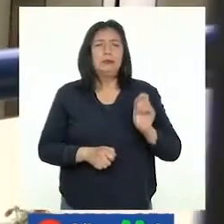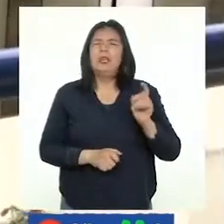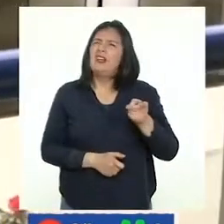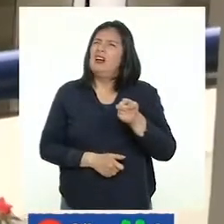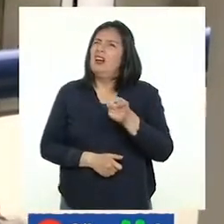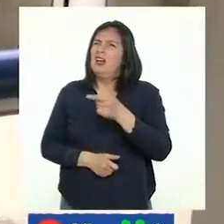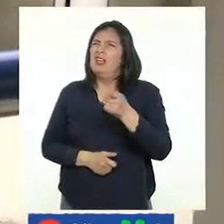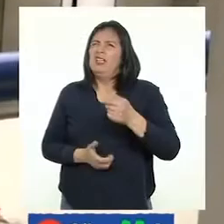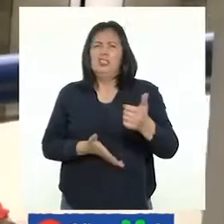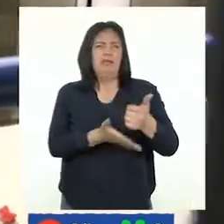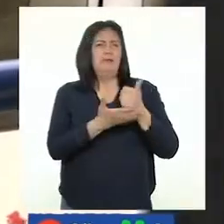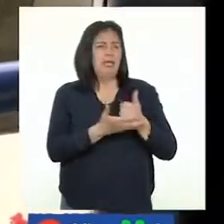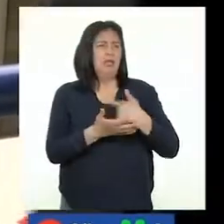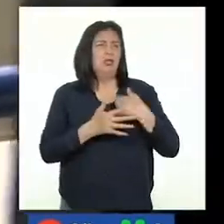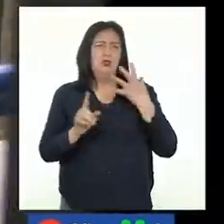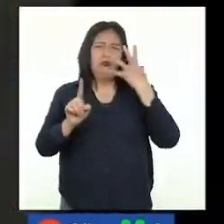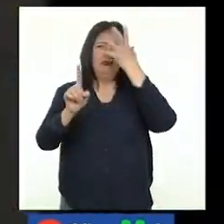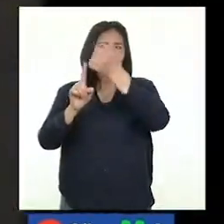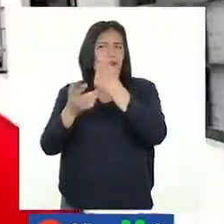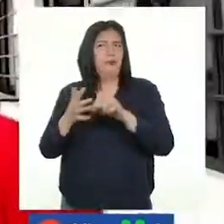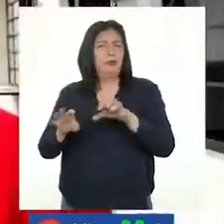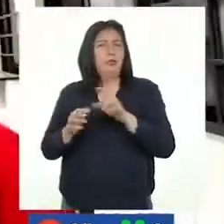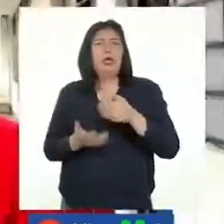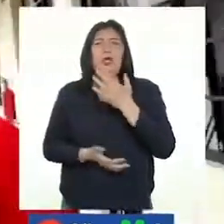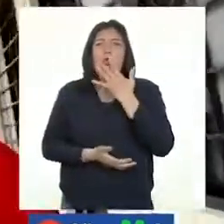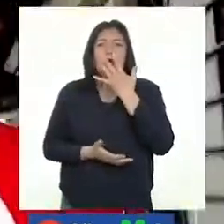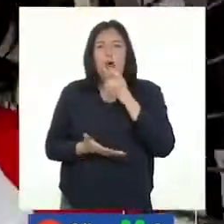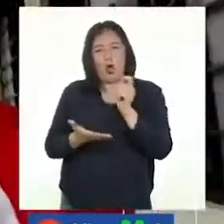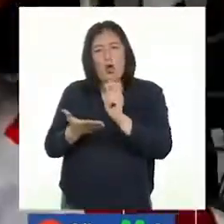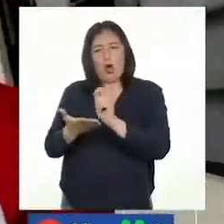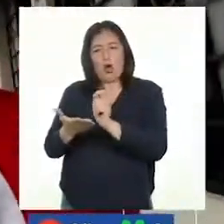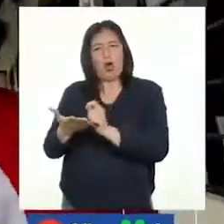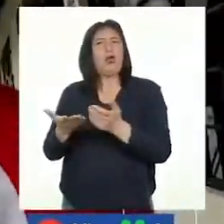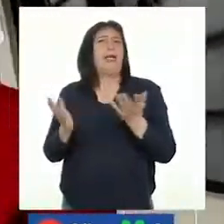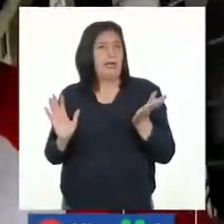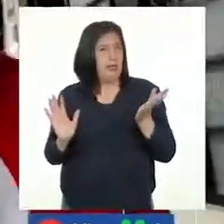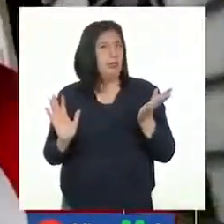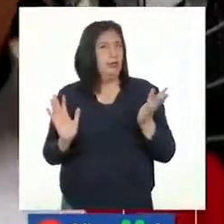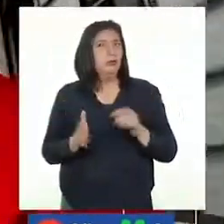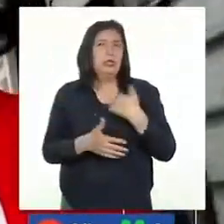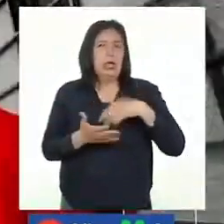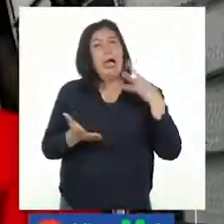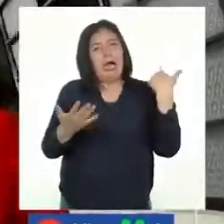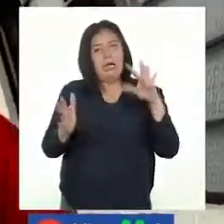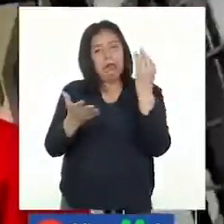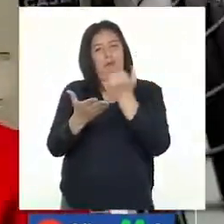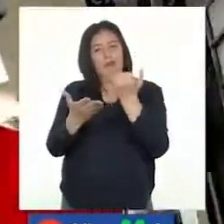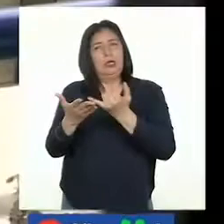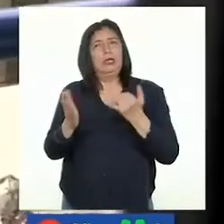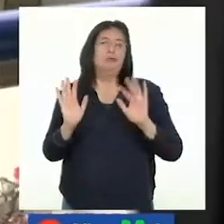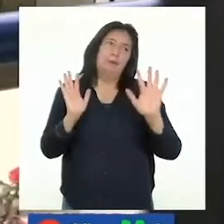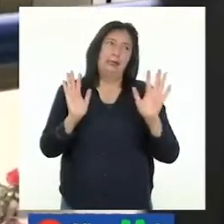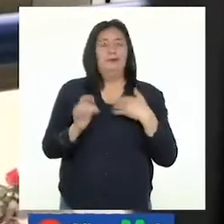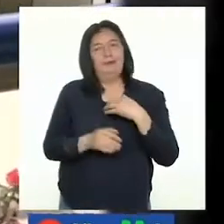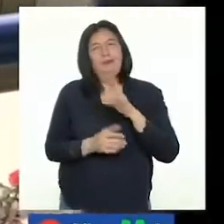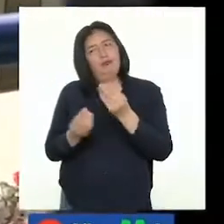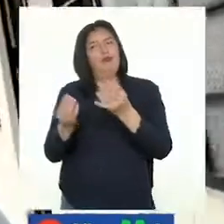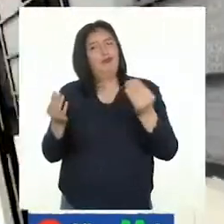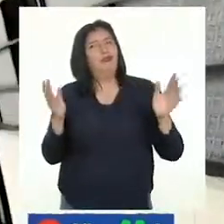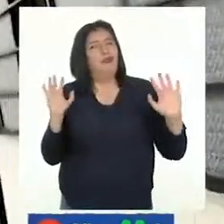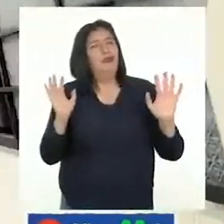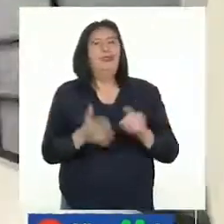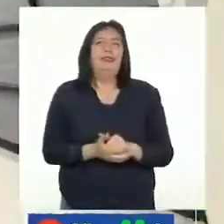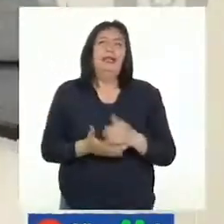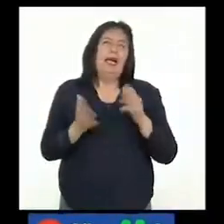¿Quién me ayudó en hacer mi reto? Colorear. He coloreado. He dibujado. Bueno, hemos hecho muchas